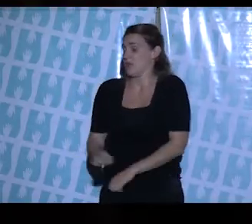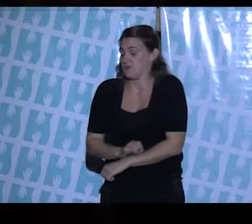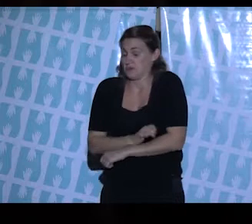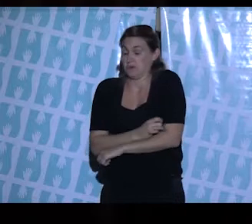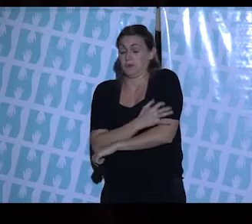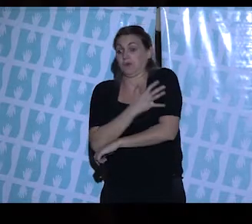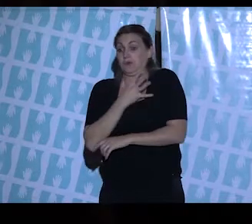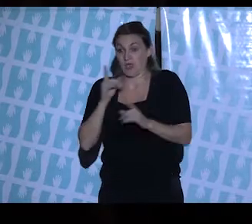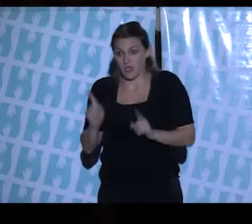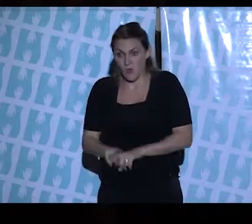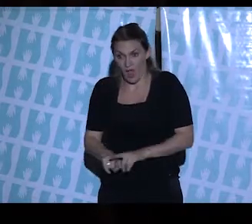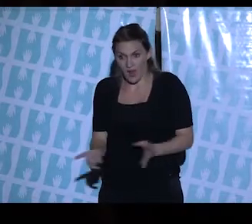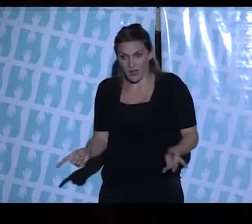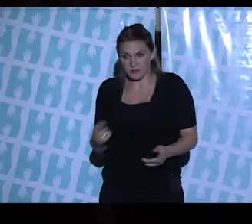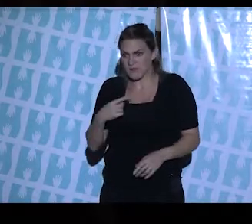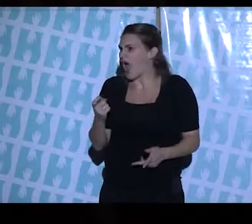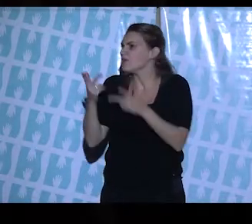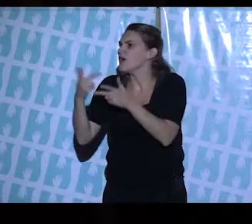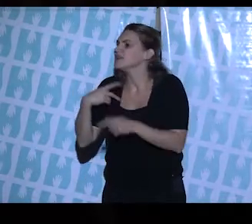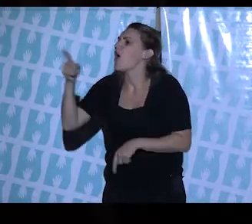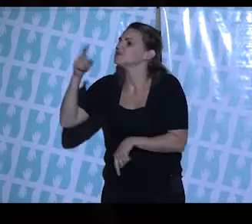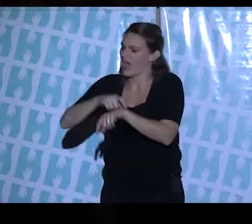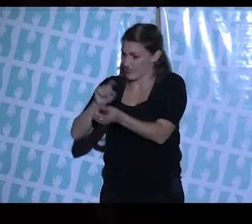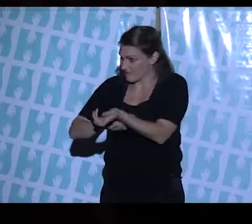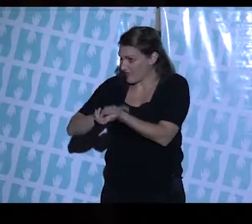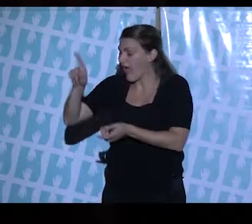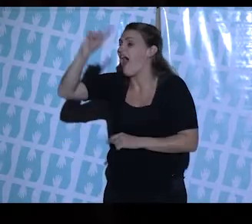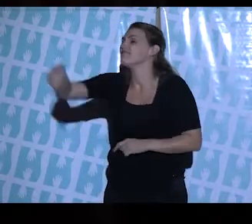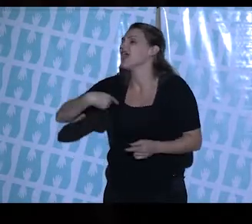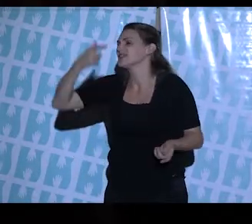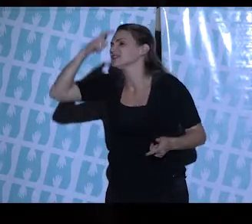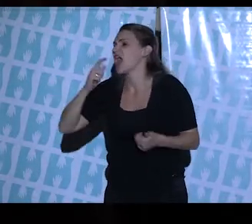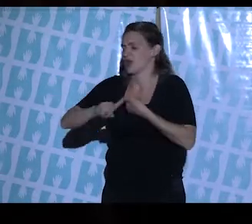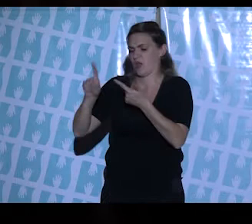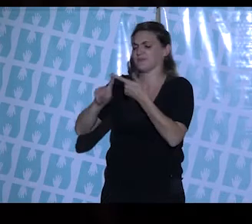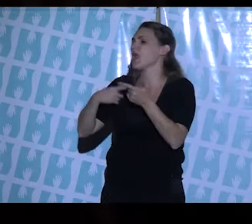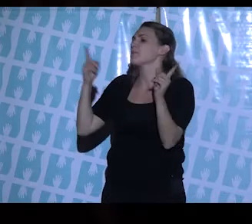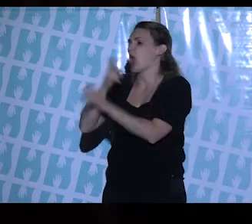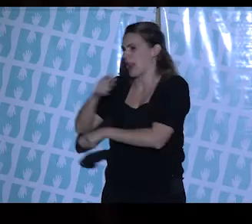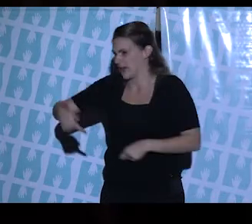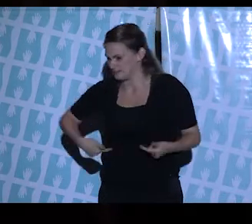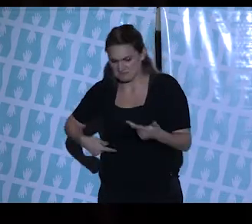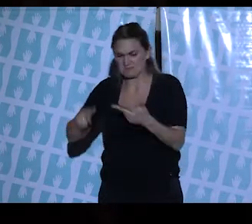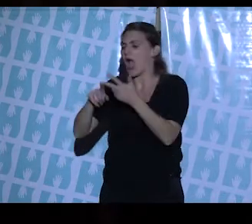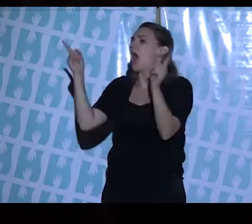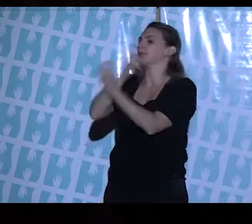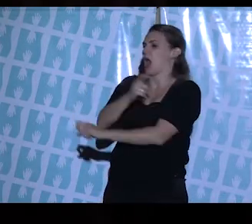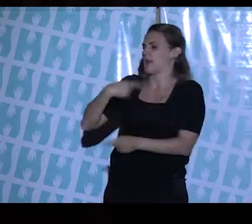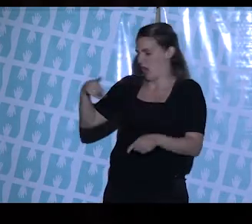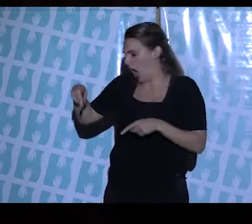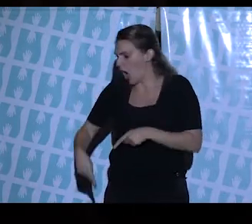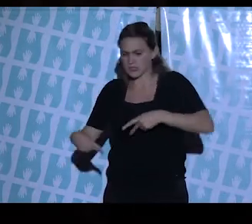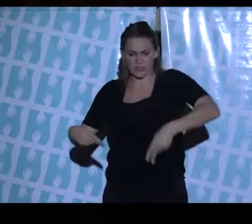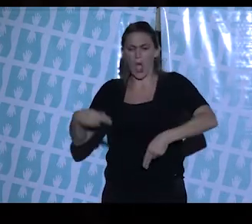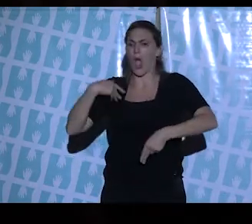usted puede quedarse ciego, tener una insuficiencia hepática, una insuficiencia renal, le pueden amputar una